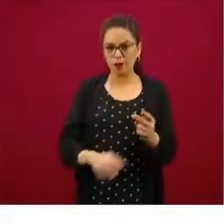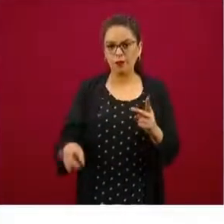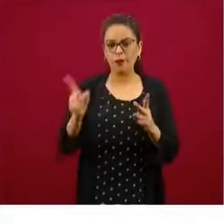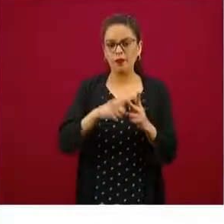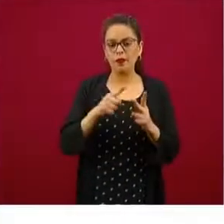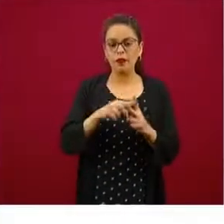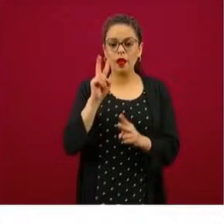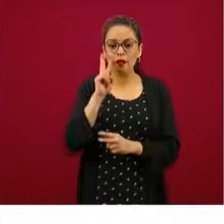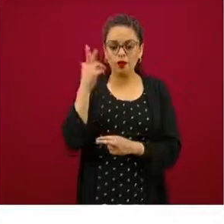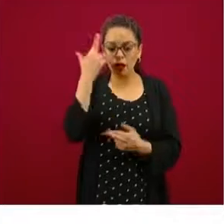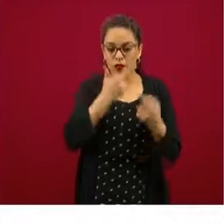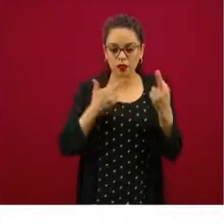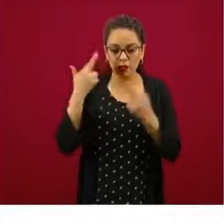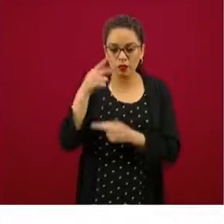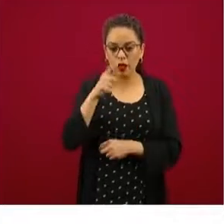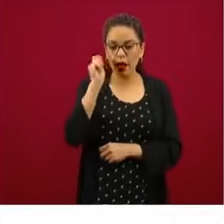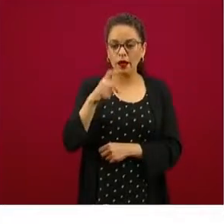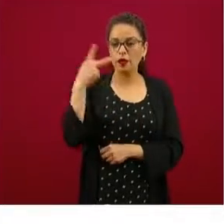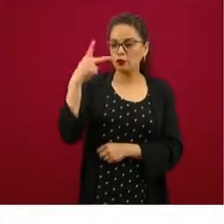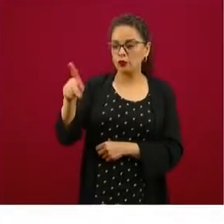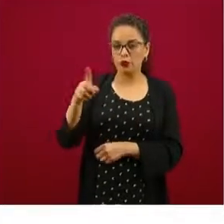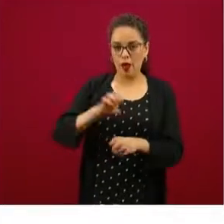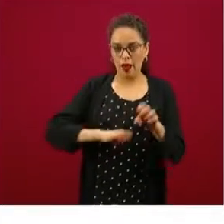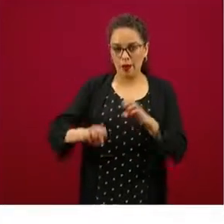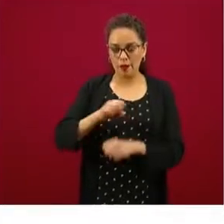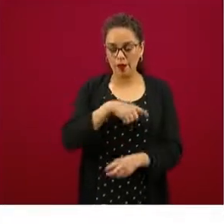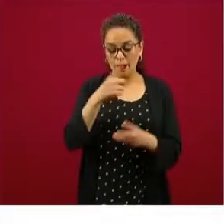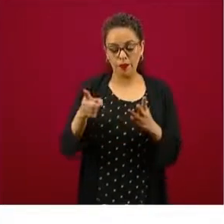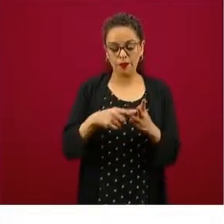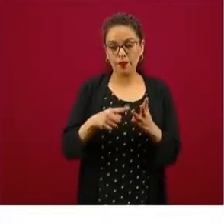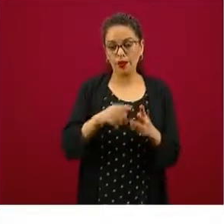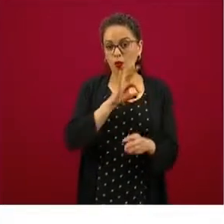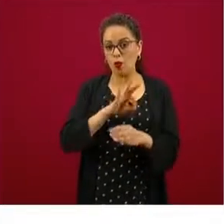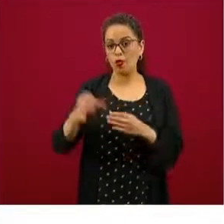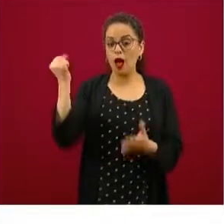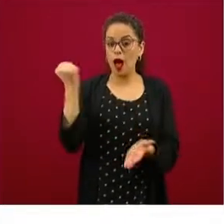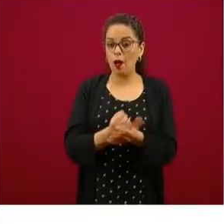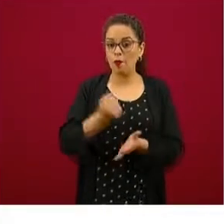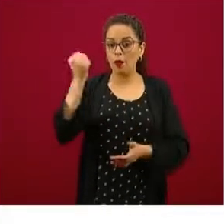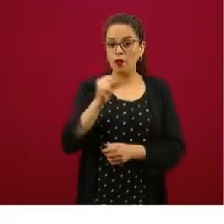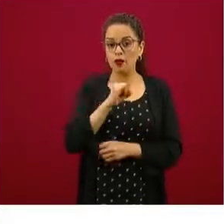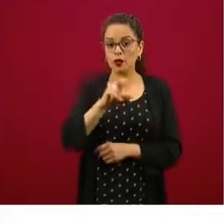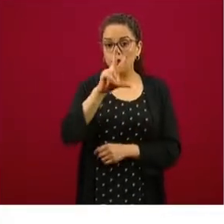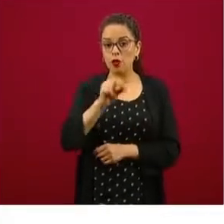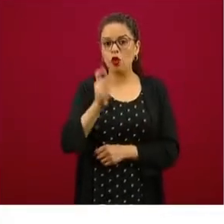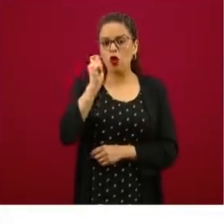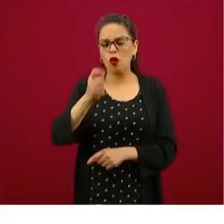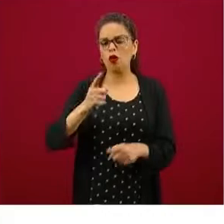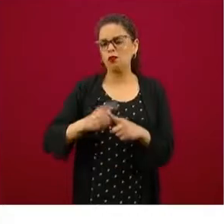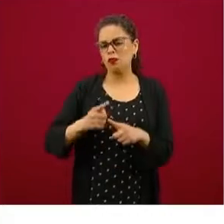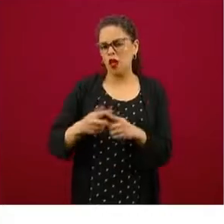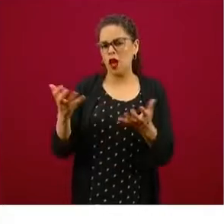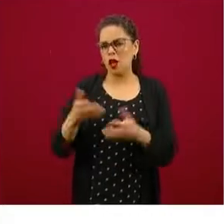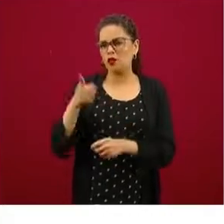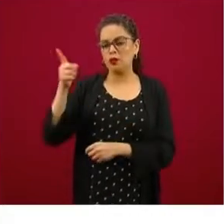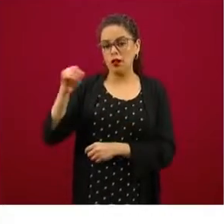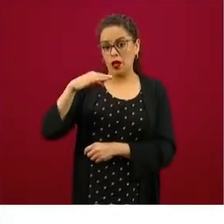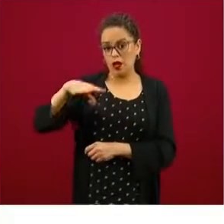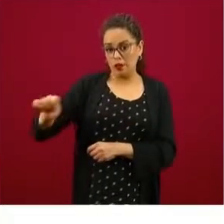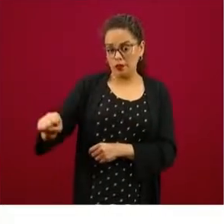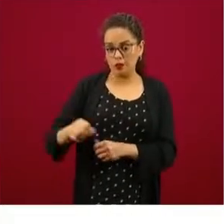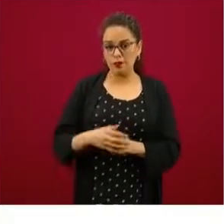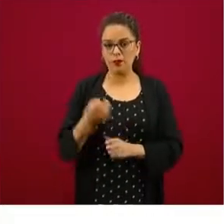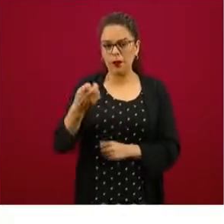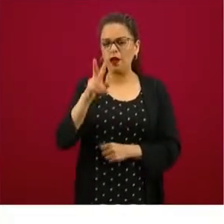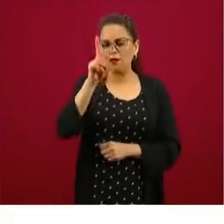empresas y la aprobación o la validación por parte del Seguro Social. Es una plataforma muy sencilla y ahorita